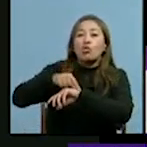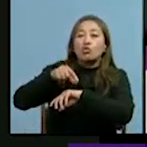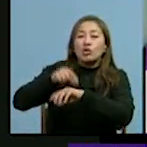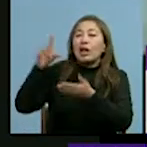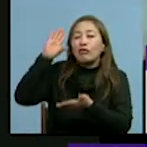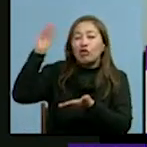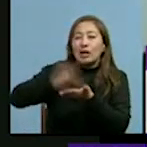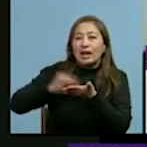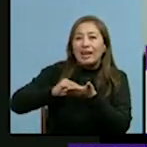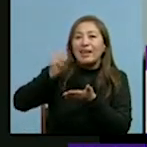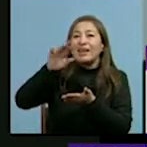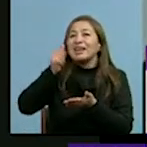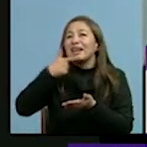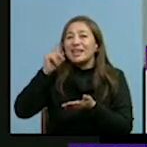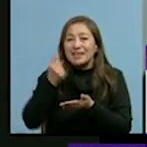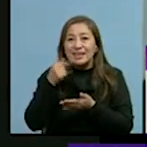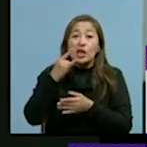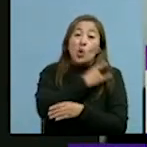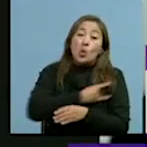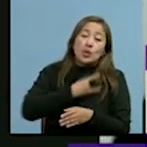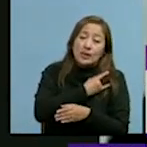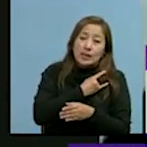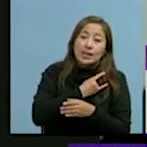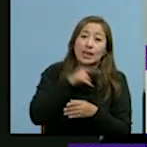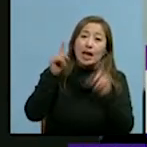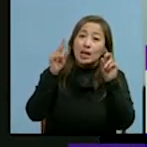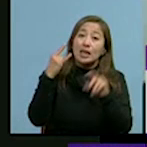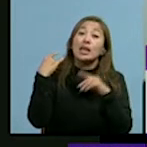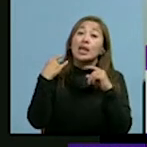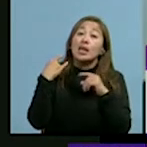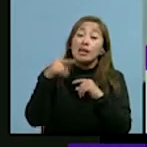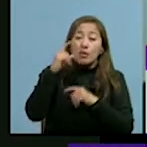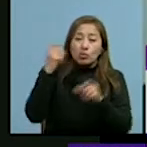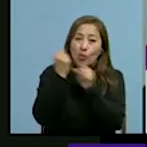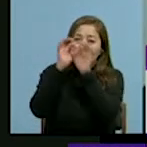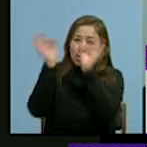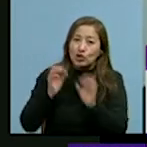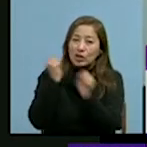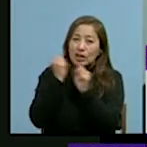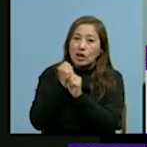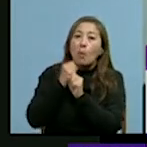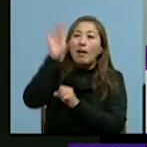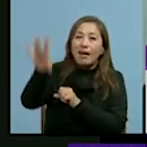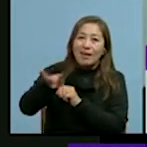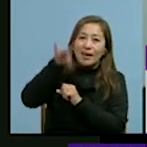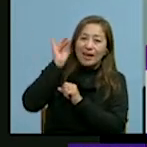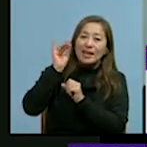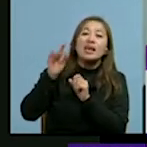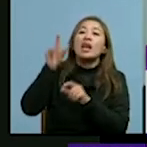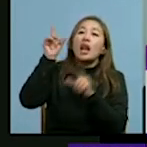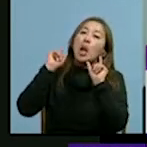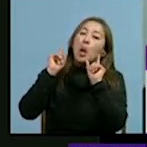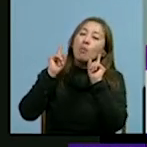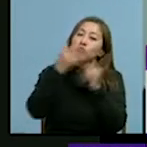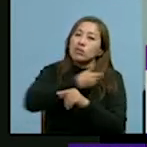Gabriela Karasik desde la Facultad de Humanidades sobre este proyecto que ya están trabajando para la designación del